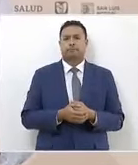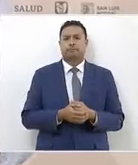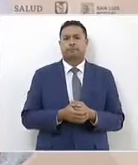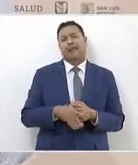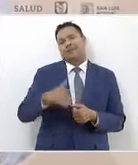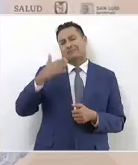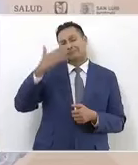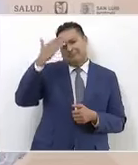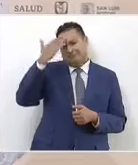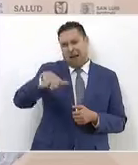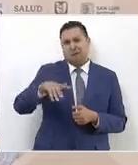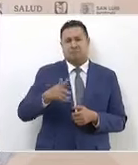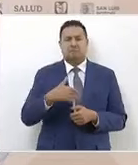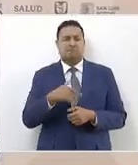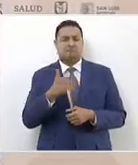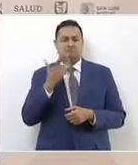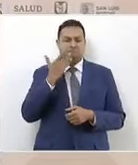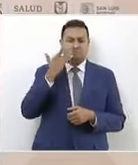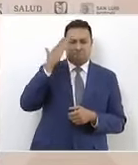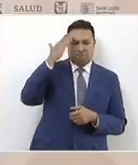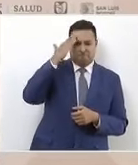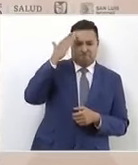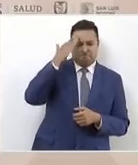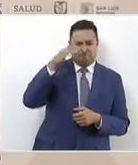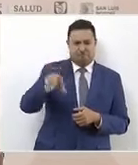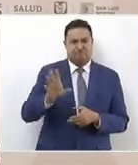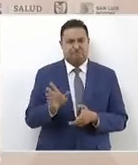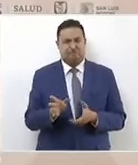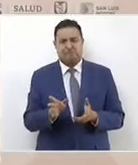los caciques de ese entonces,